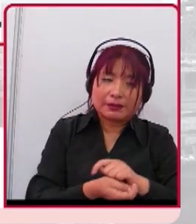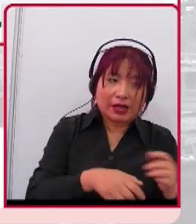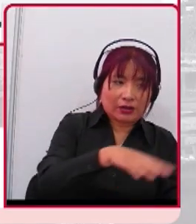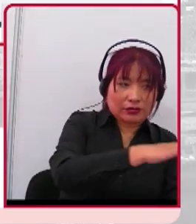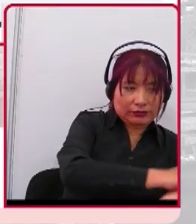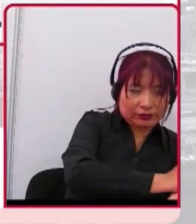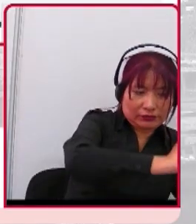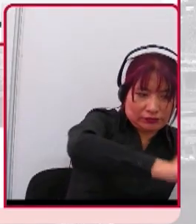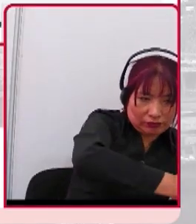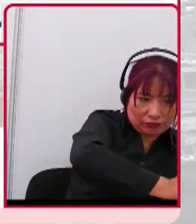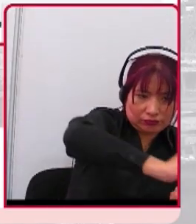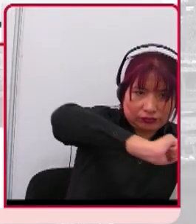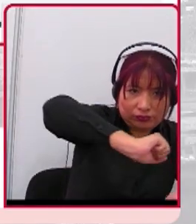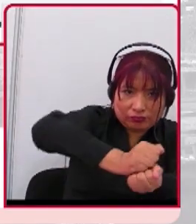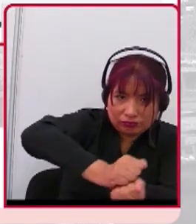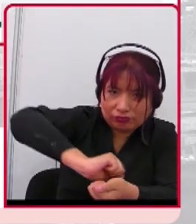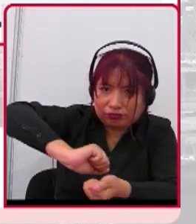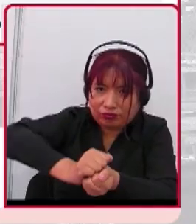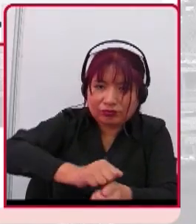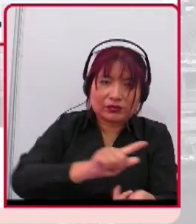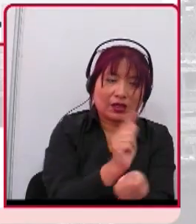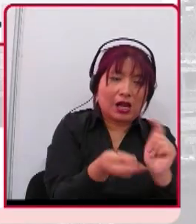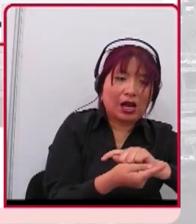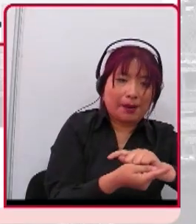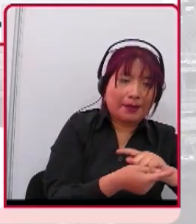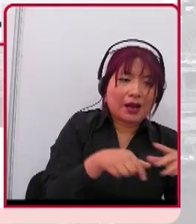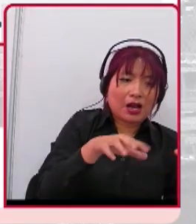chancador que teníamos, porque ya era un equipo obsoleto,